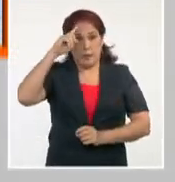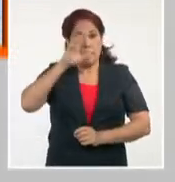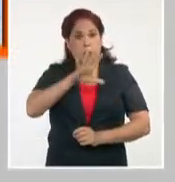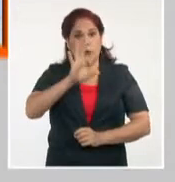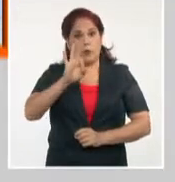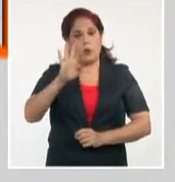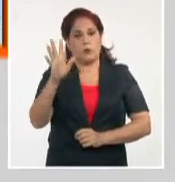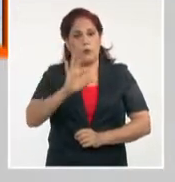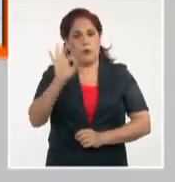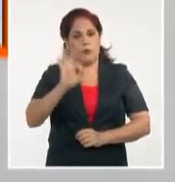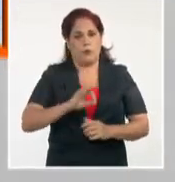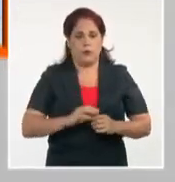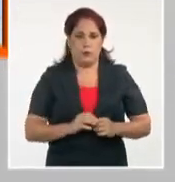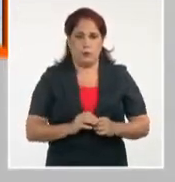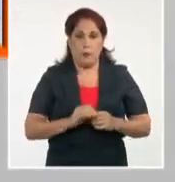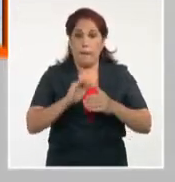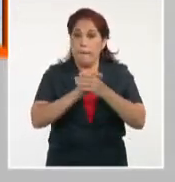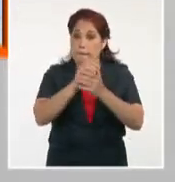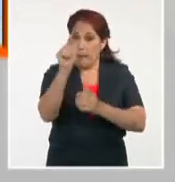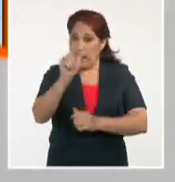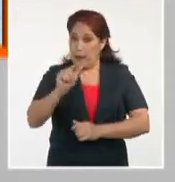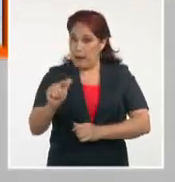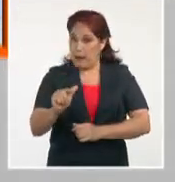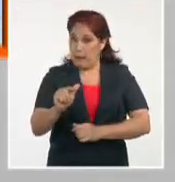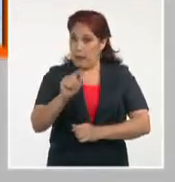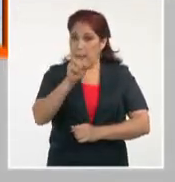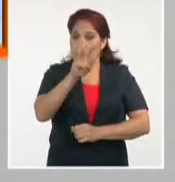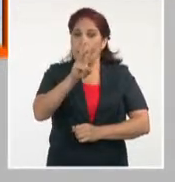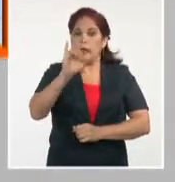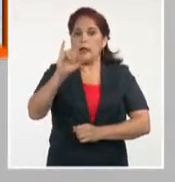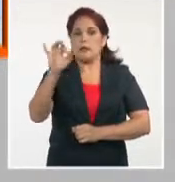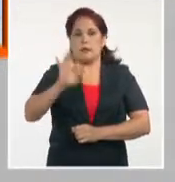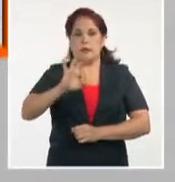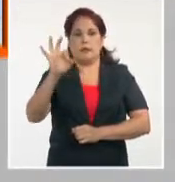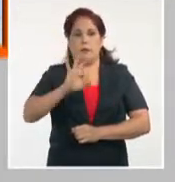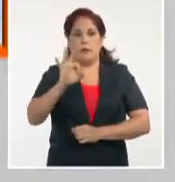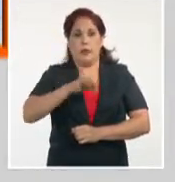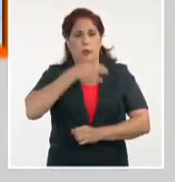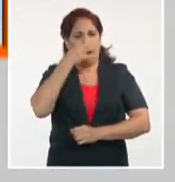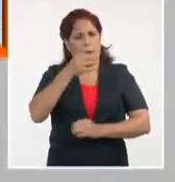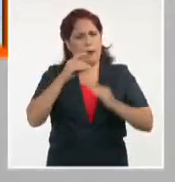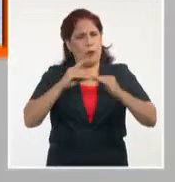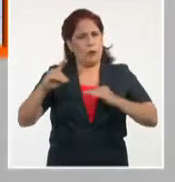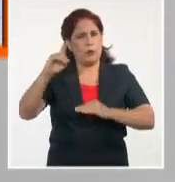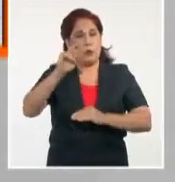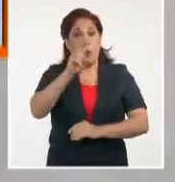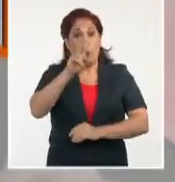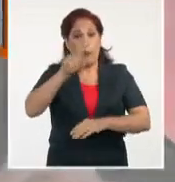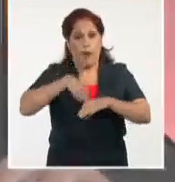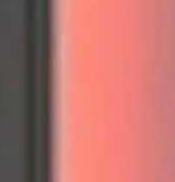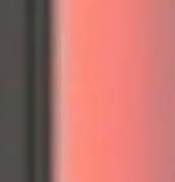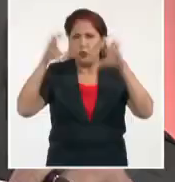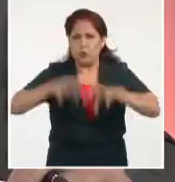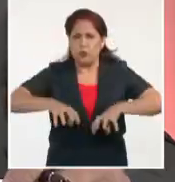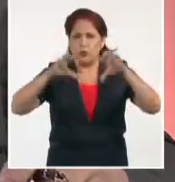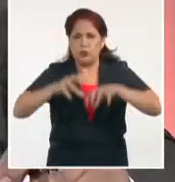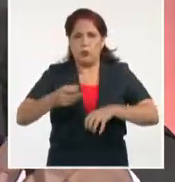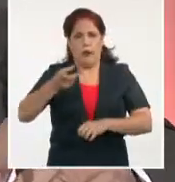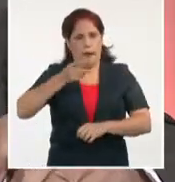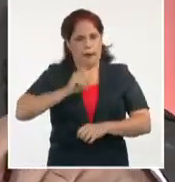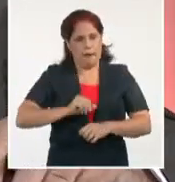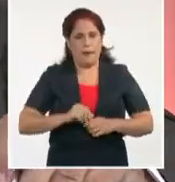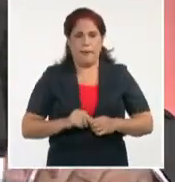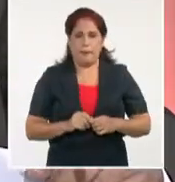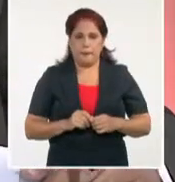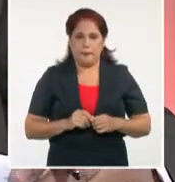54%. Y en Mayabeque el 36%, como decía el doctor Rubiera, eso fue en 24 horas porque fue ayer.